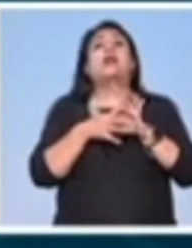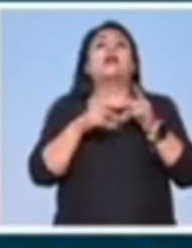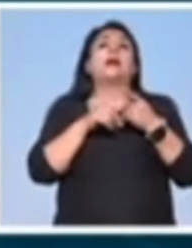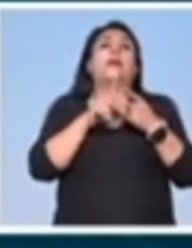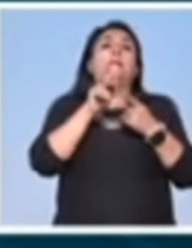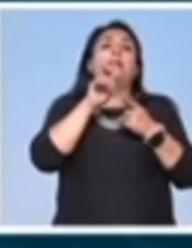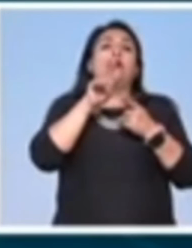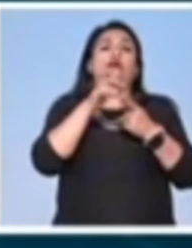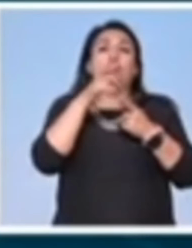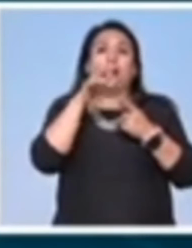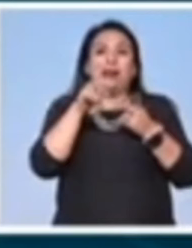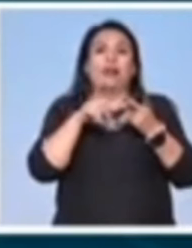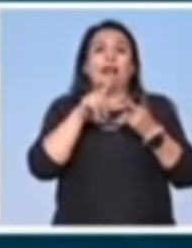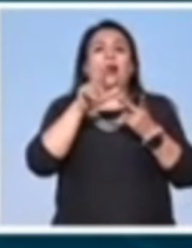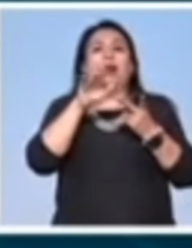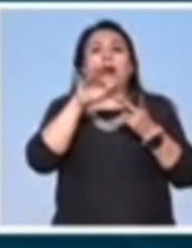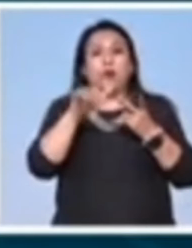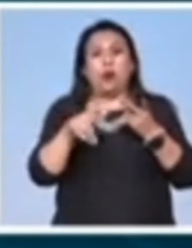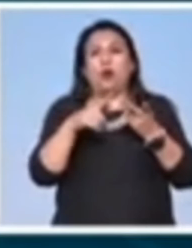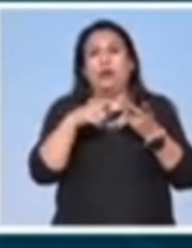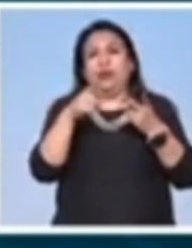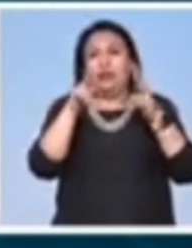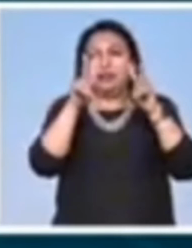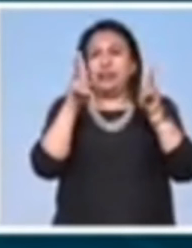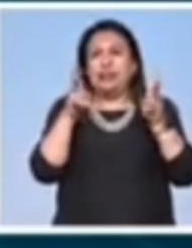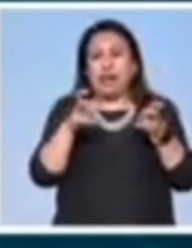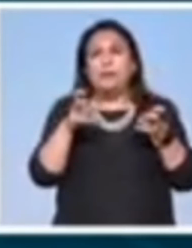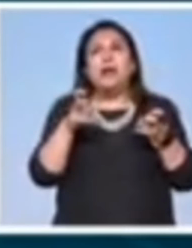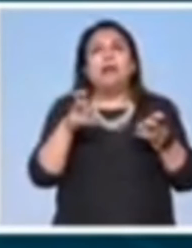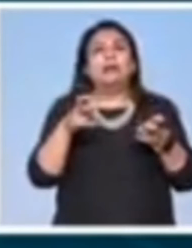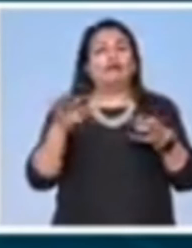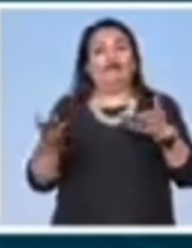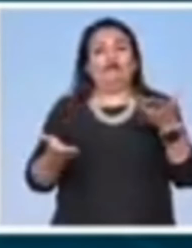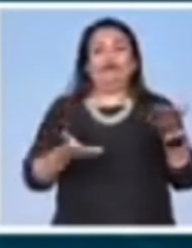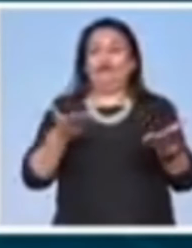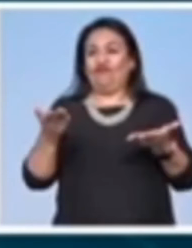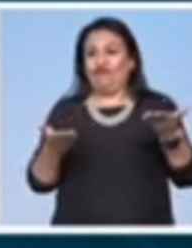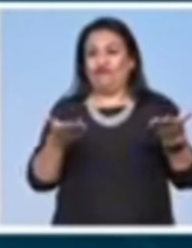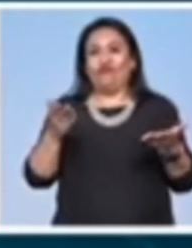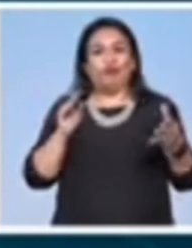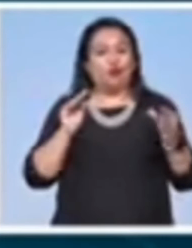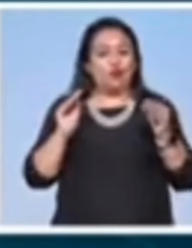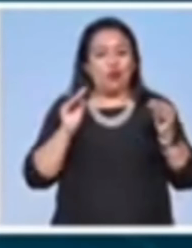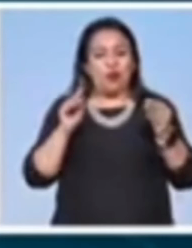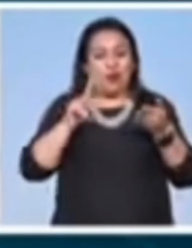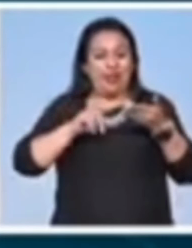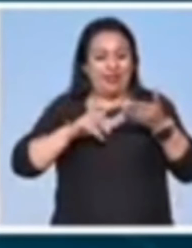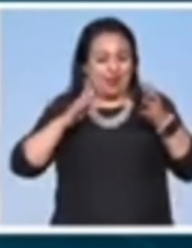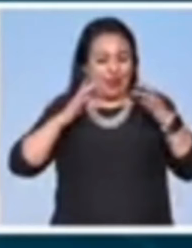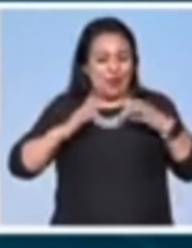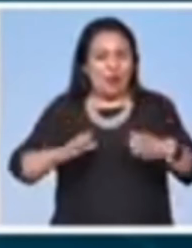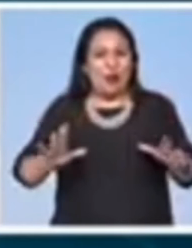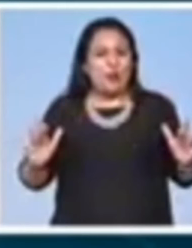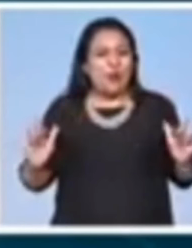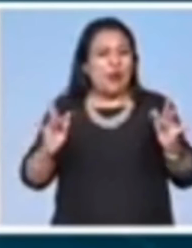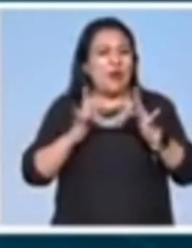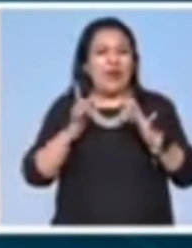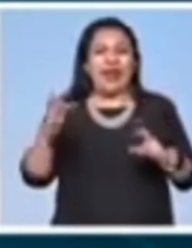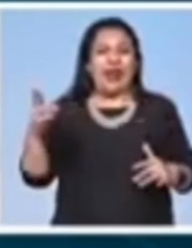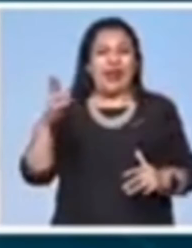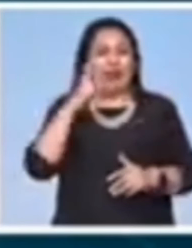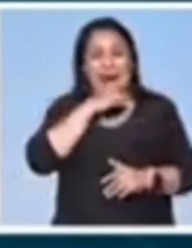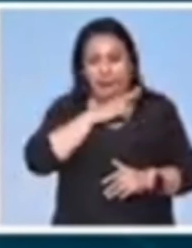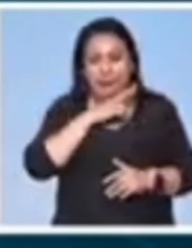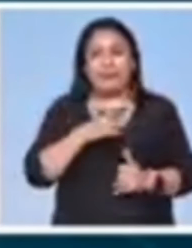de Gardenias, La Boa, estos temas que nos ponen a bailar y que nos mueven el organismo y que conectan muy rápido